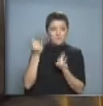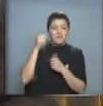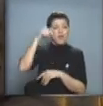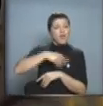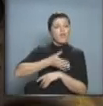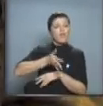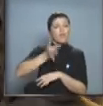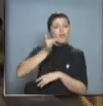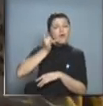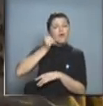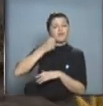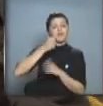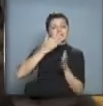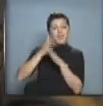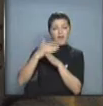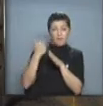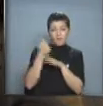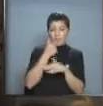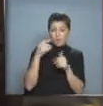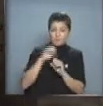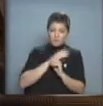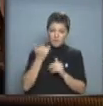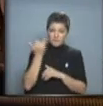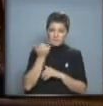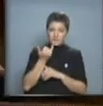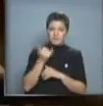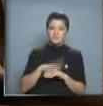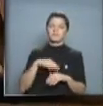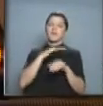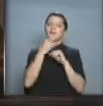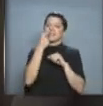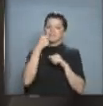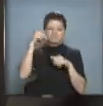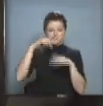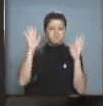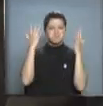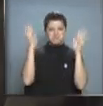ser diferente todos los días con vos mismo, pero igual de quererla siempre a ella. Fuerte el aplauso, señores.